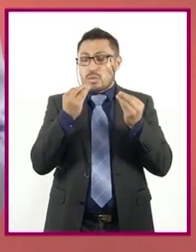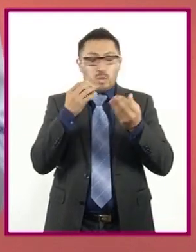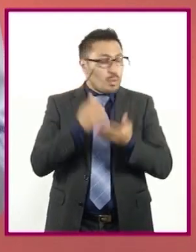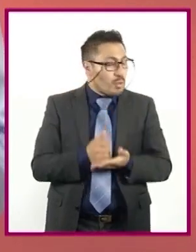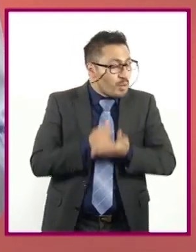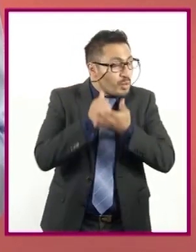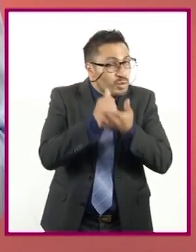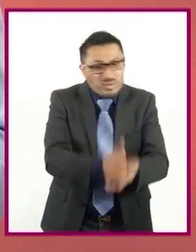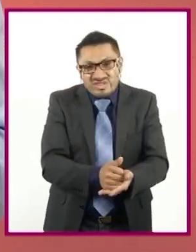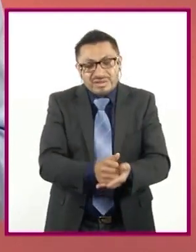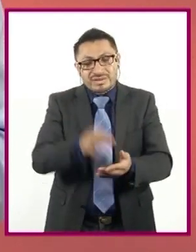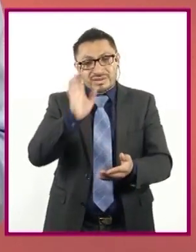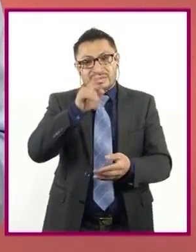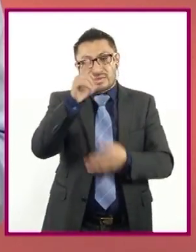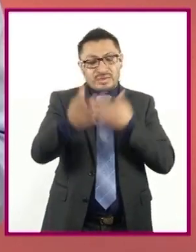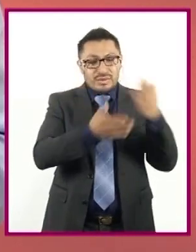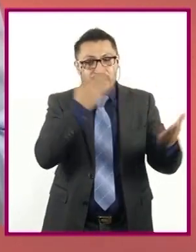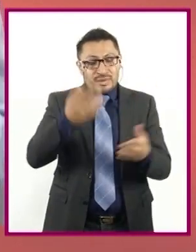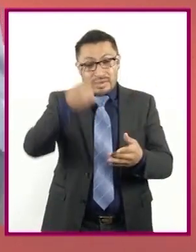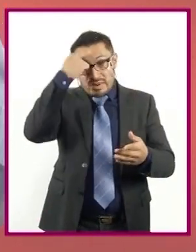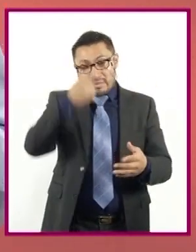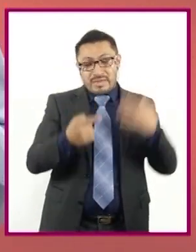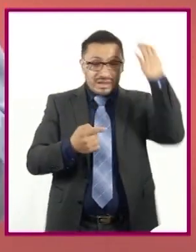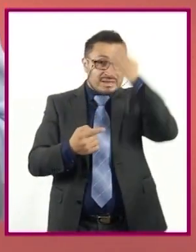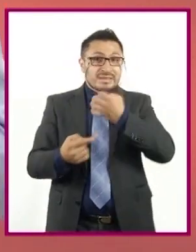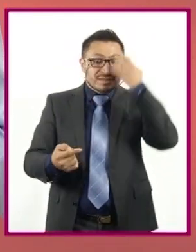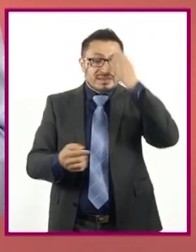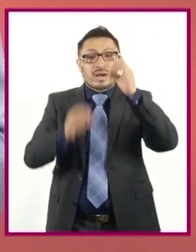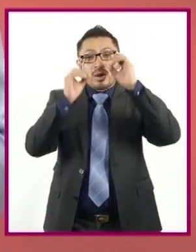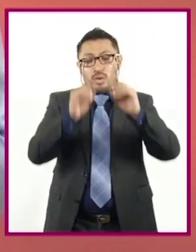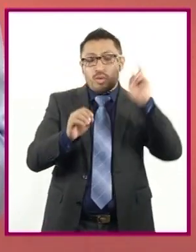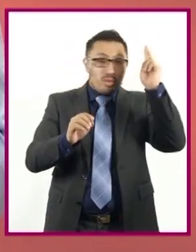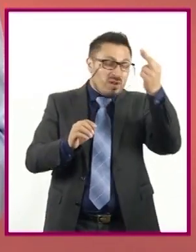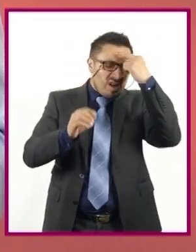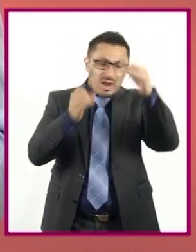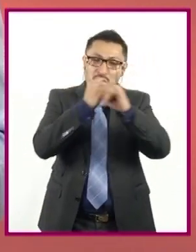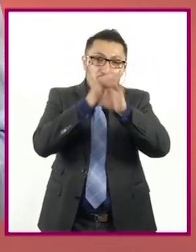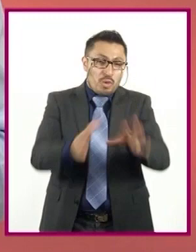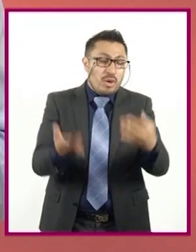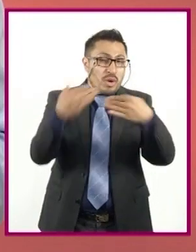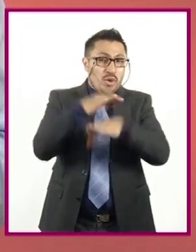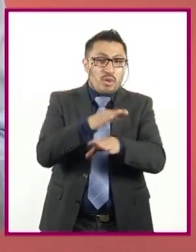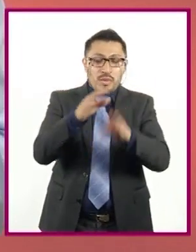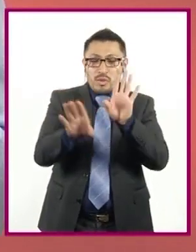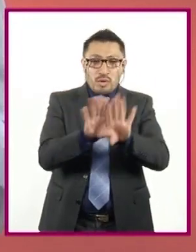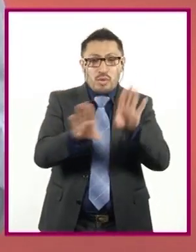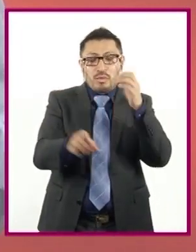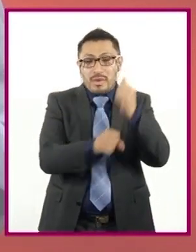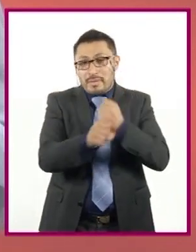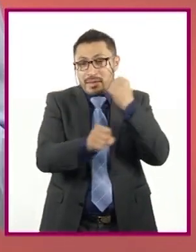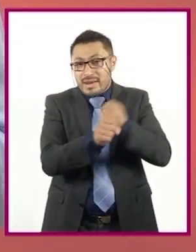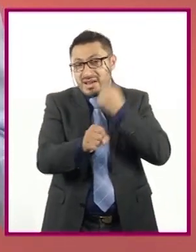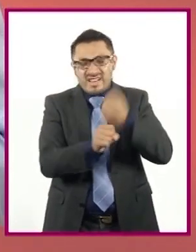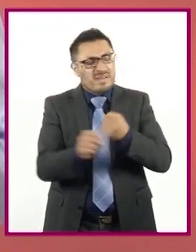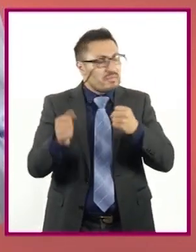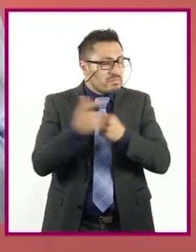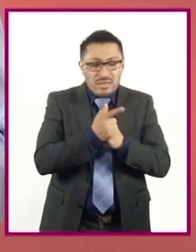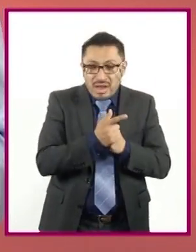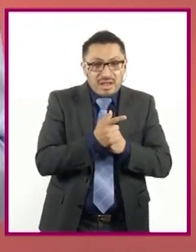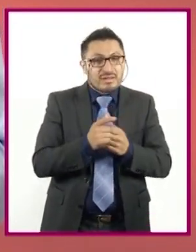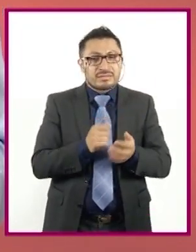utilidad al momento de estudiar para un examen o tener que recordar información sobre una práctica de cualquier